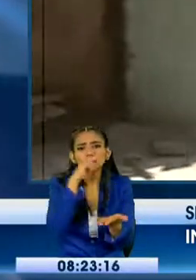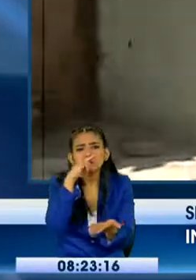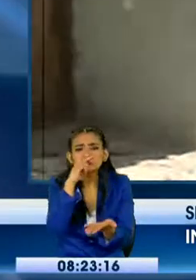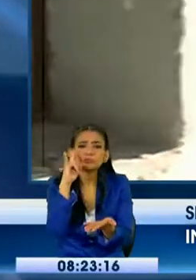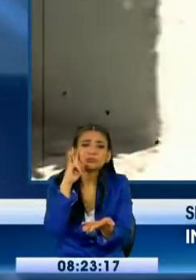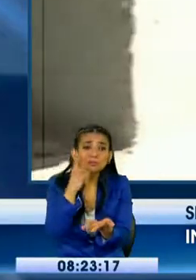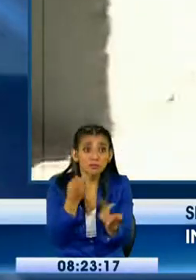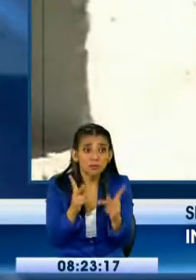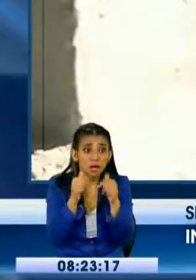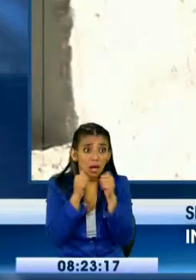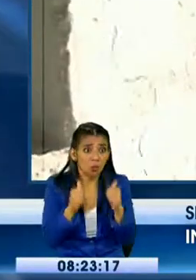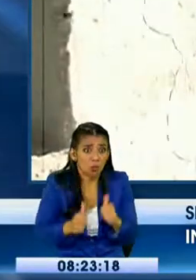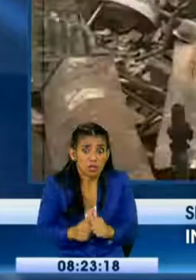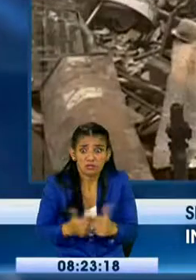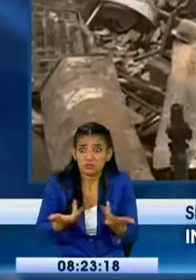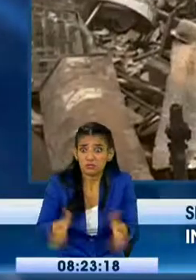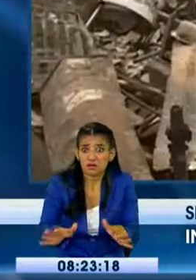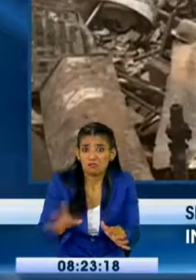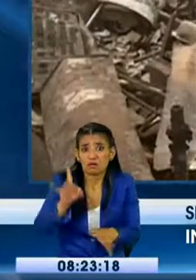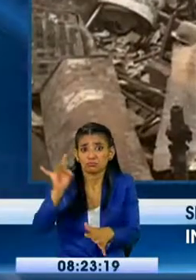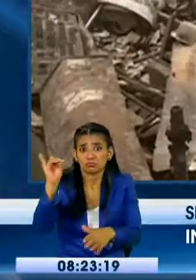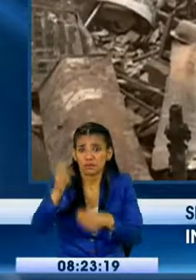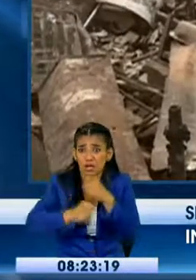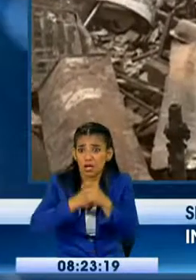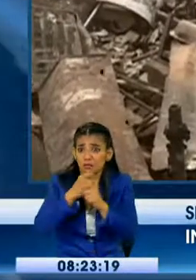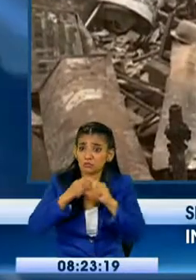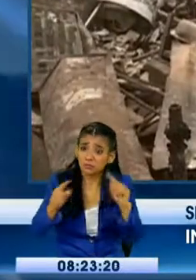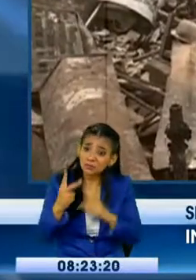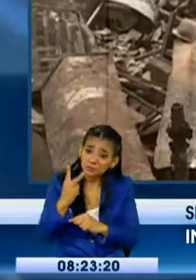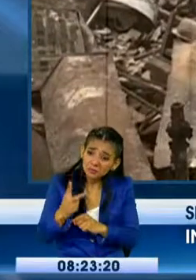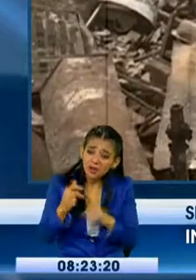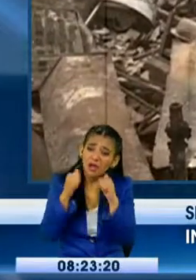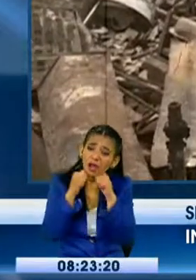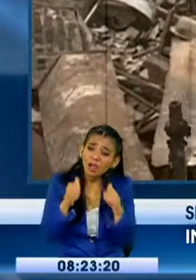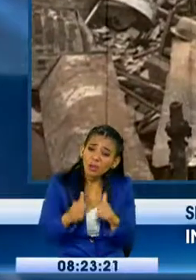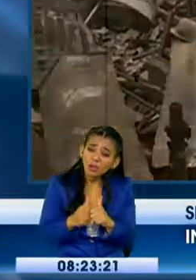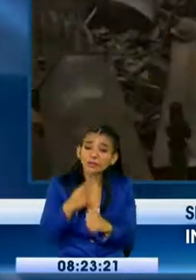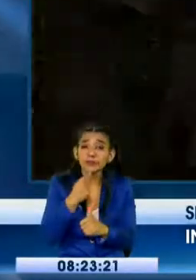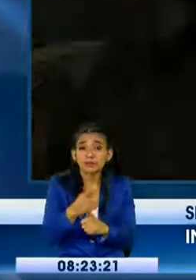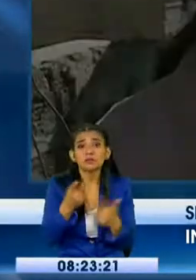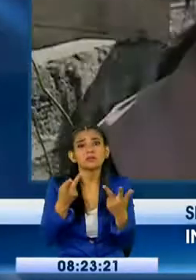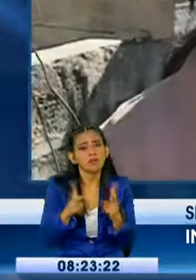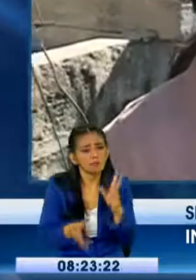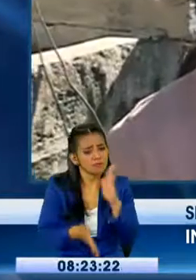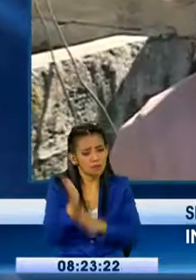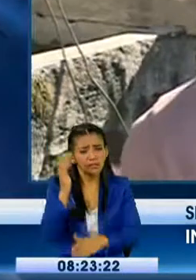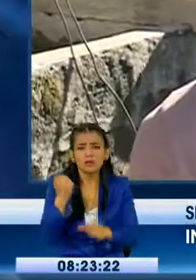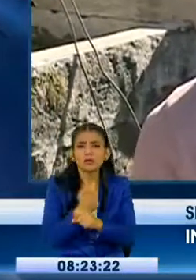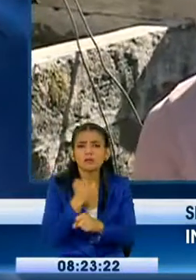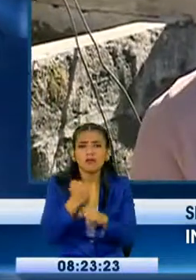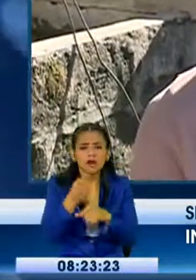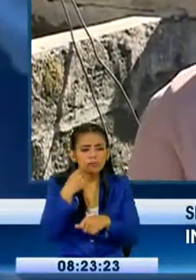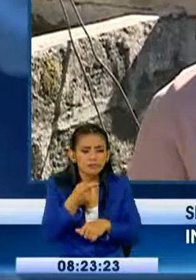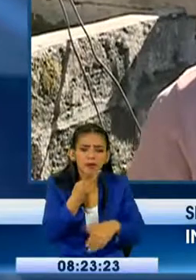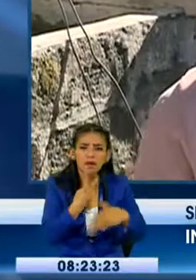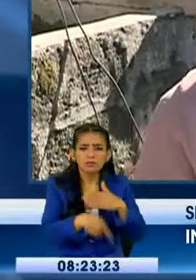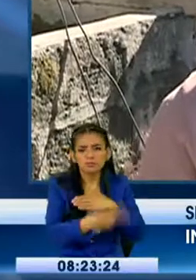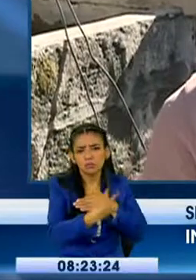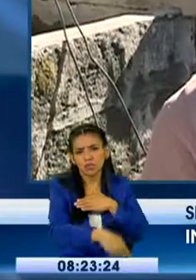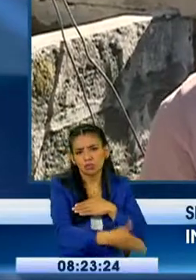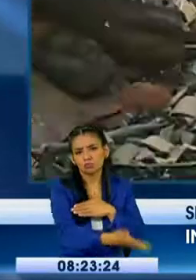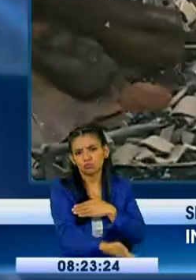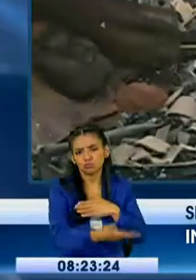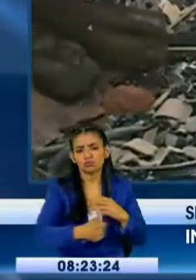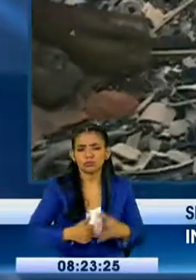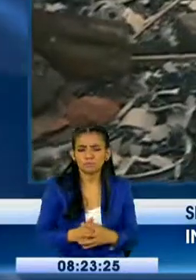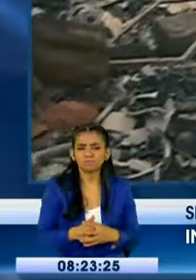y para esta abuelita que debe tener ya unos 80 años, pero ahí le ven a la abuelita. Me tocó también salir a trabajar en favor de estos niños huérfanos. En